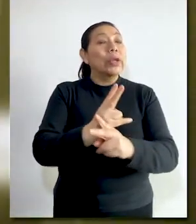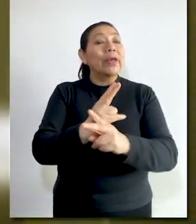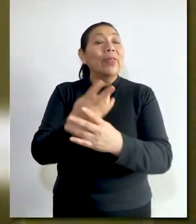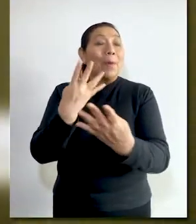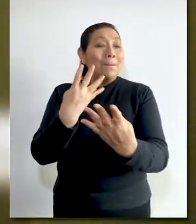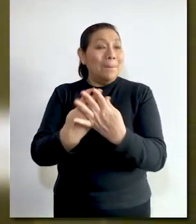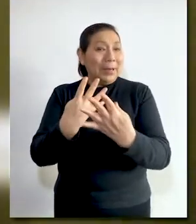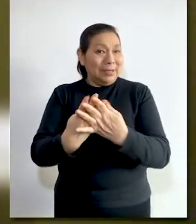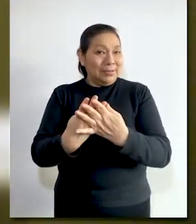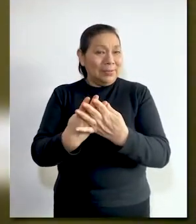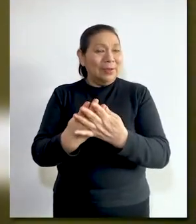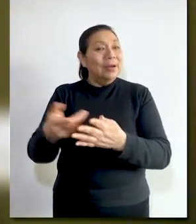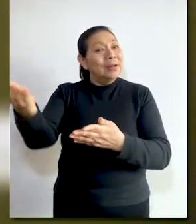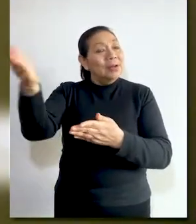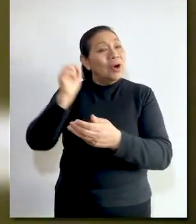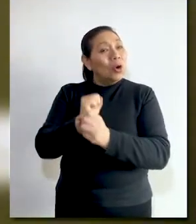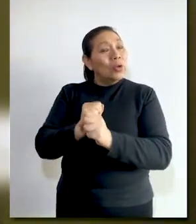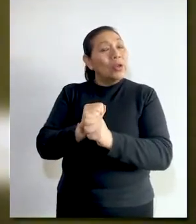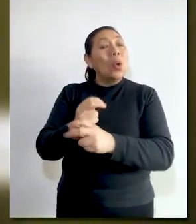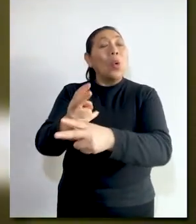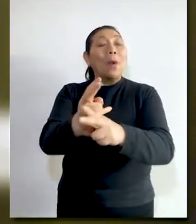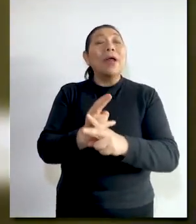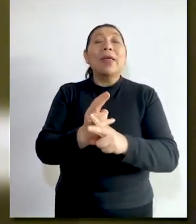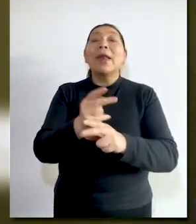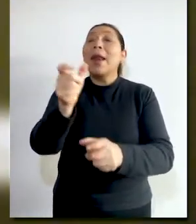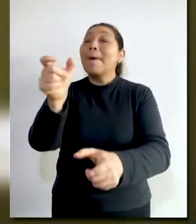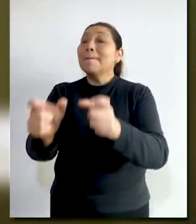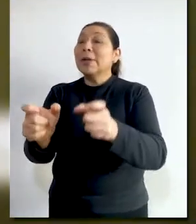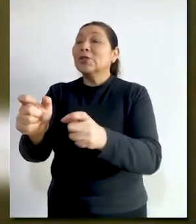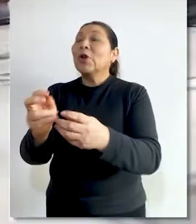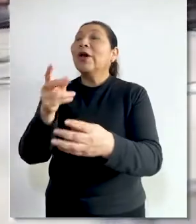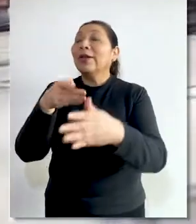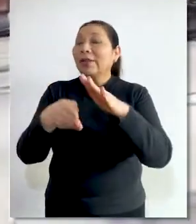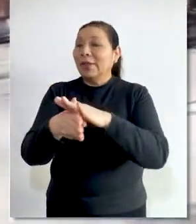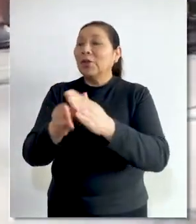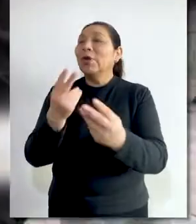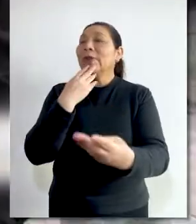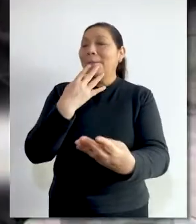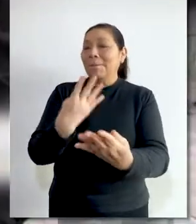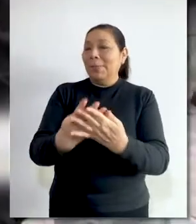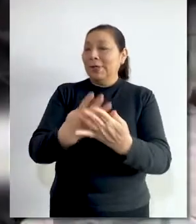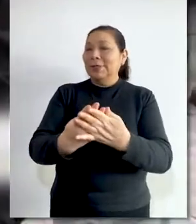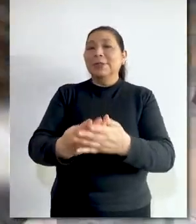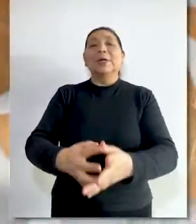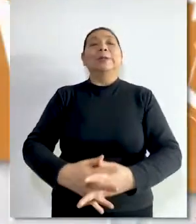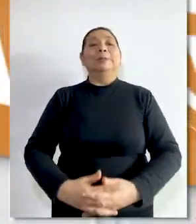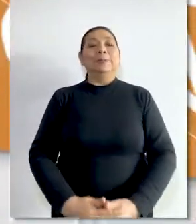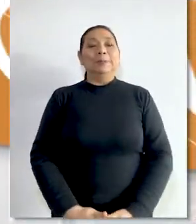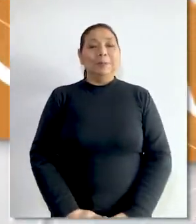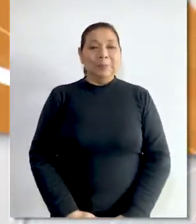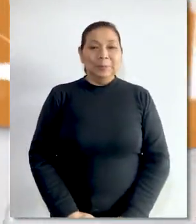riesgo la seguridad penitenciaria y atentar contra la seguridad del personal penitenciario